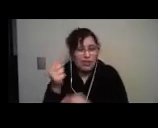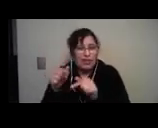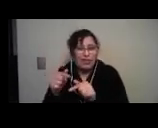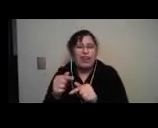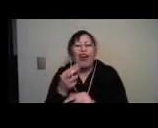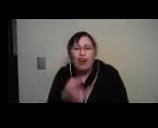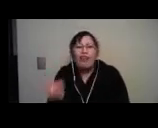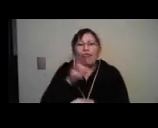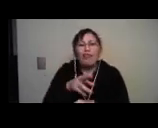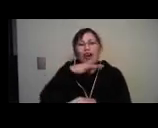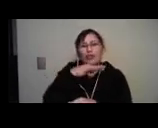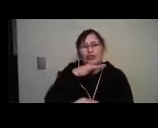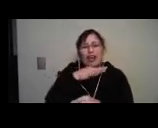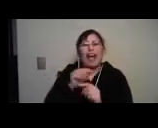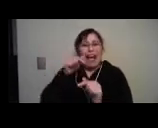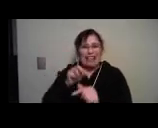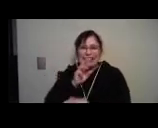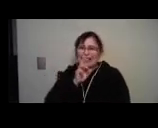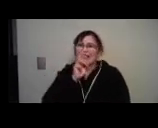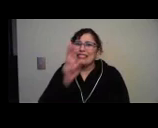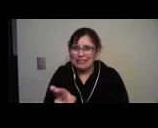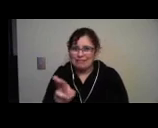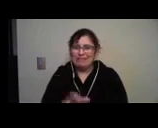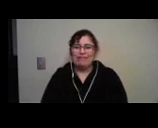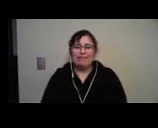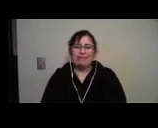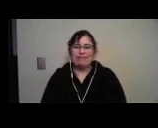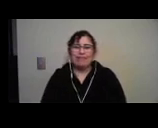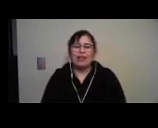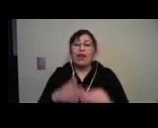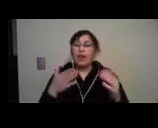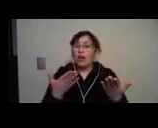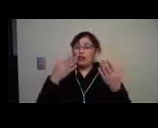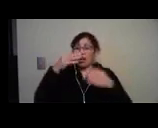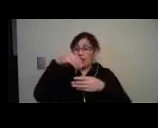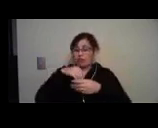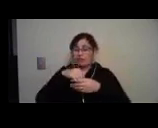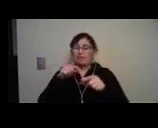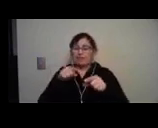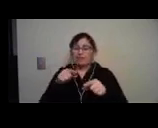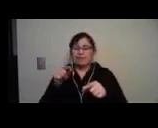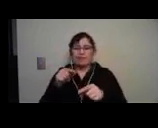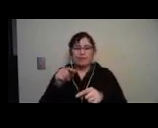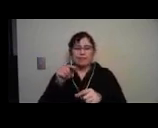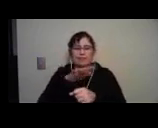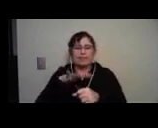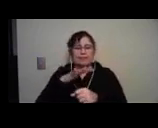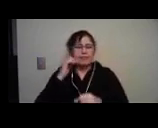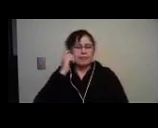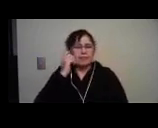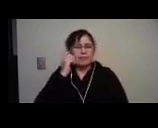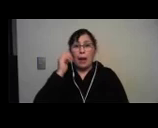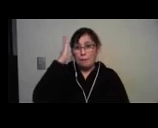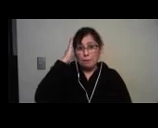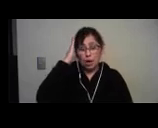utilizarlos para generar una respuesta, ¿ya? Y dentro de este sentido, ya, la memoria